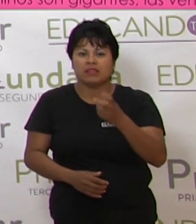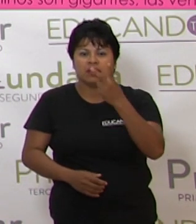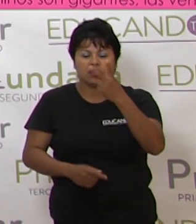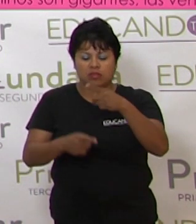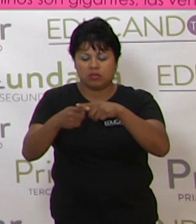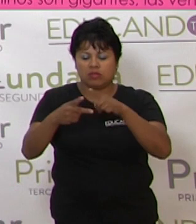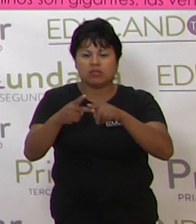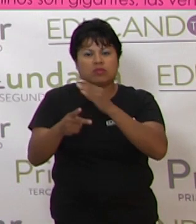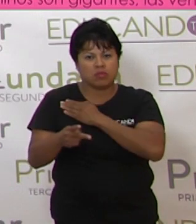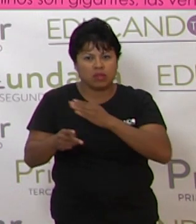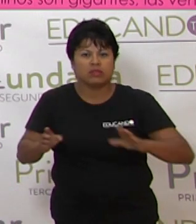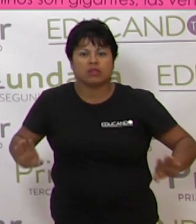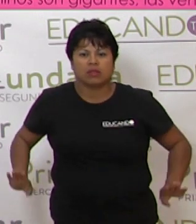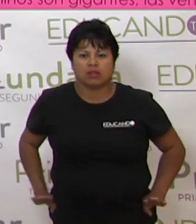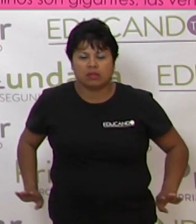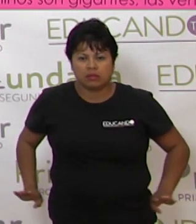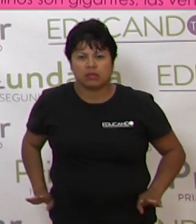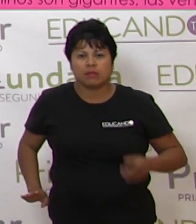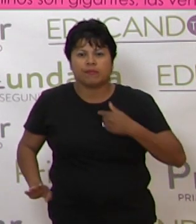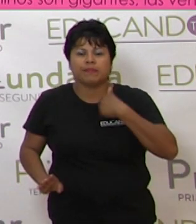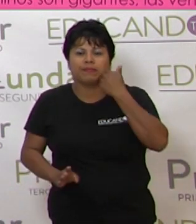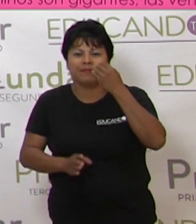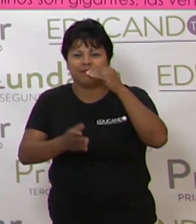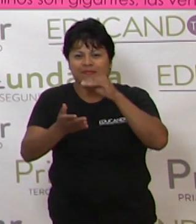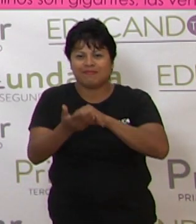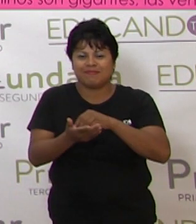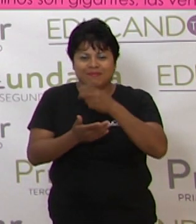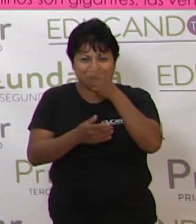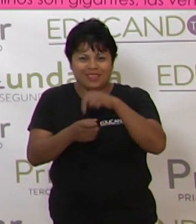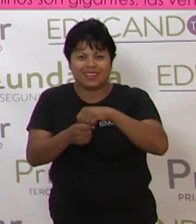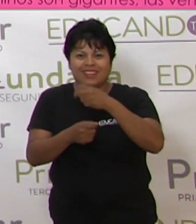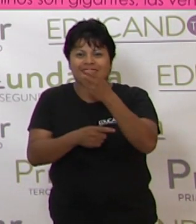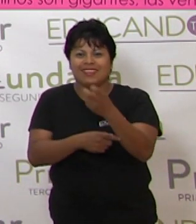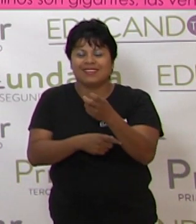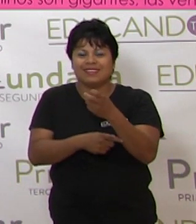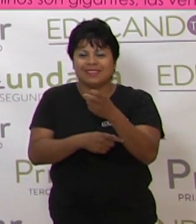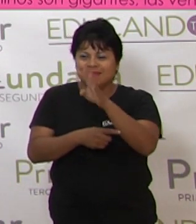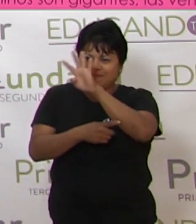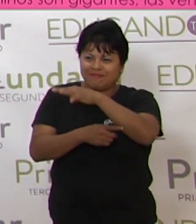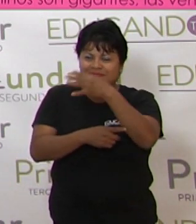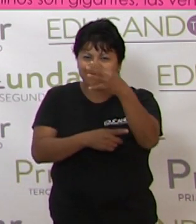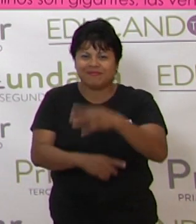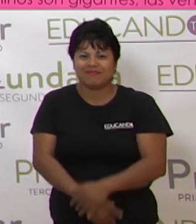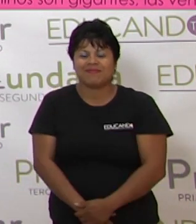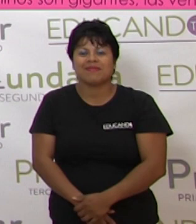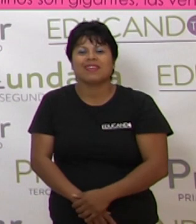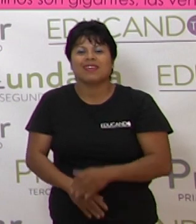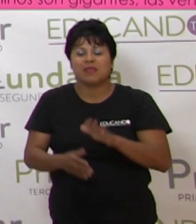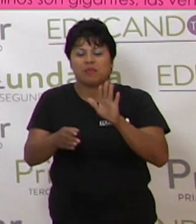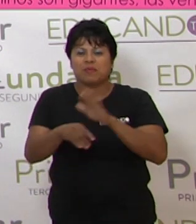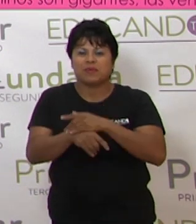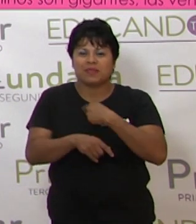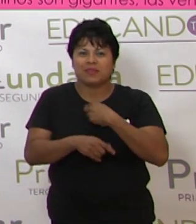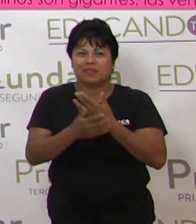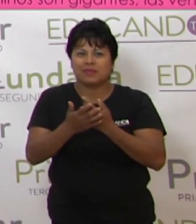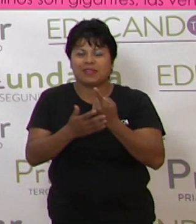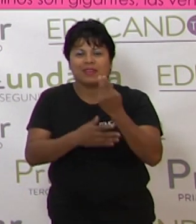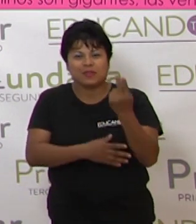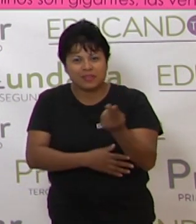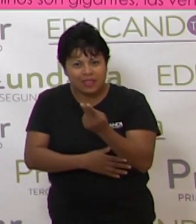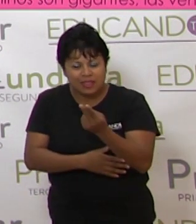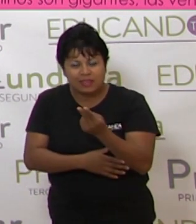algunas características que yo quise poner en este diagrama, porque yo espero que ustedes